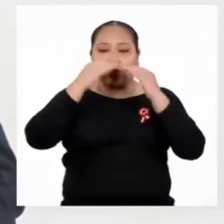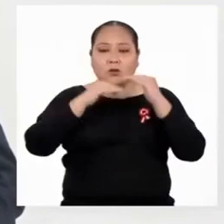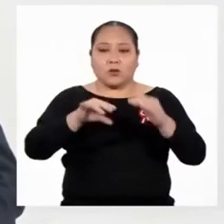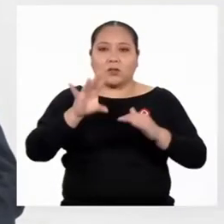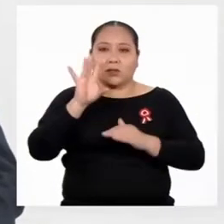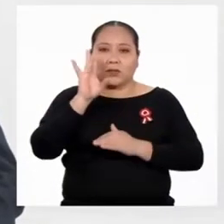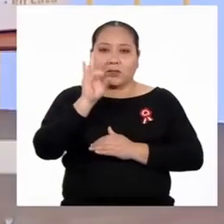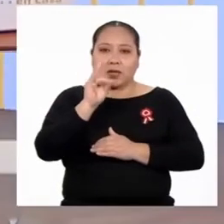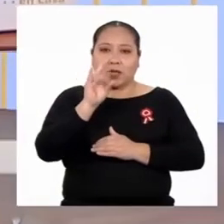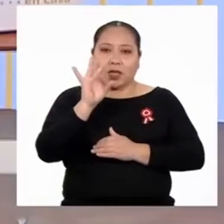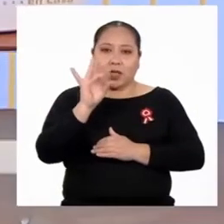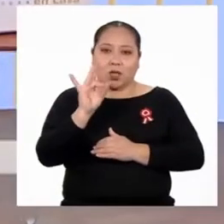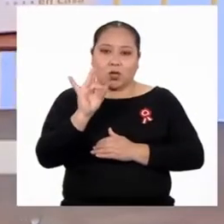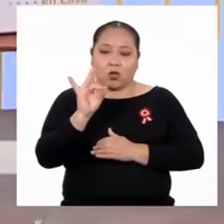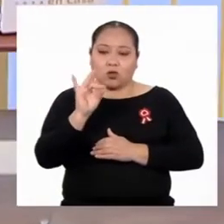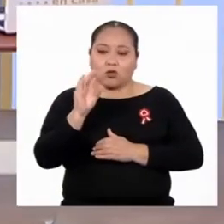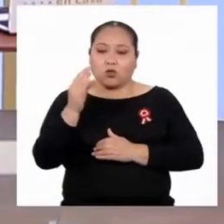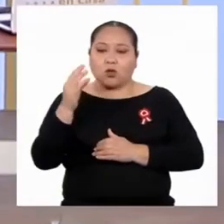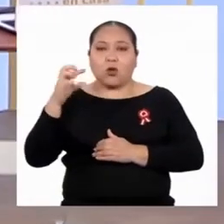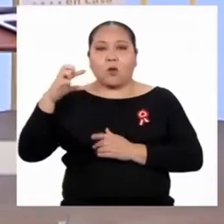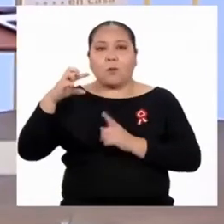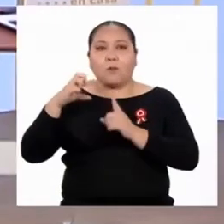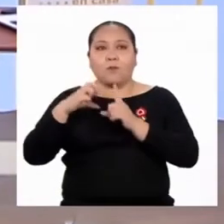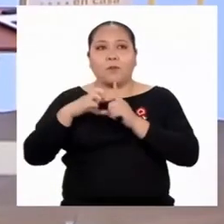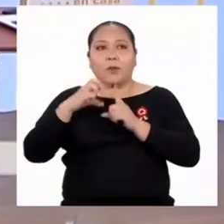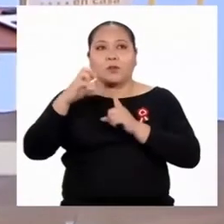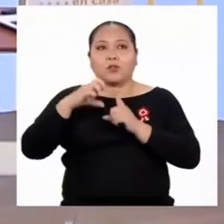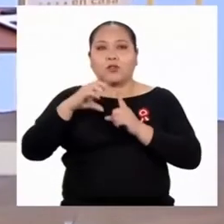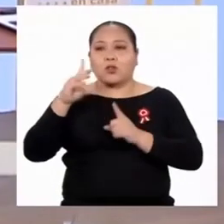presión diastólica.